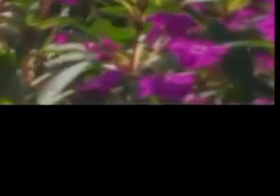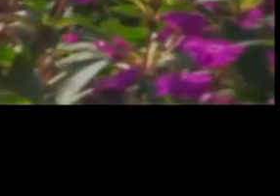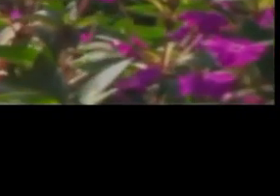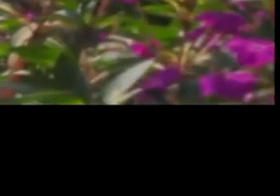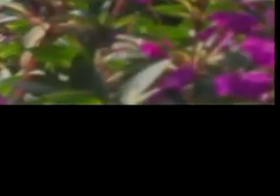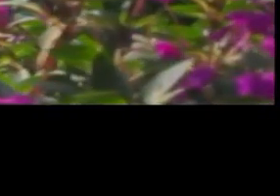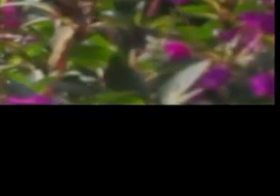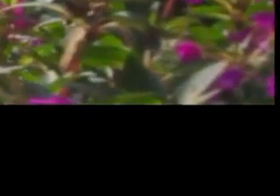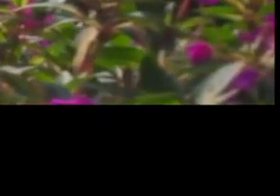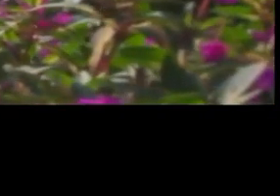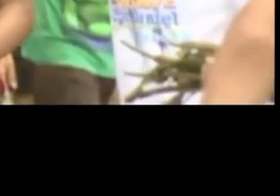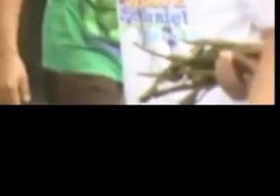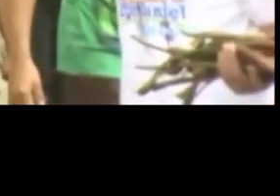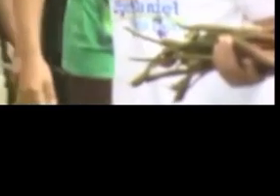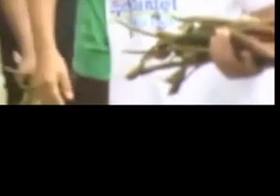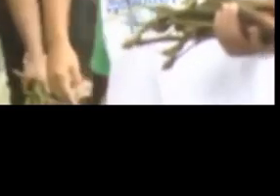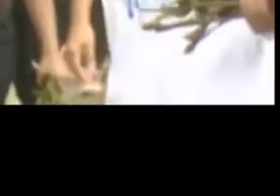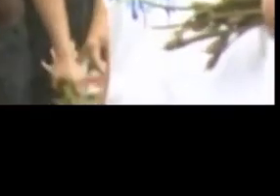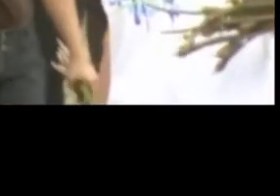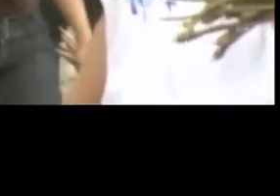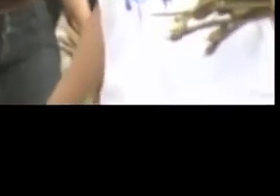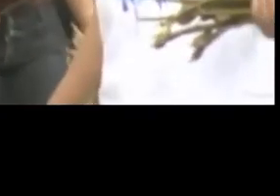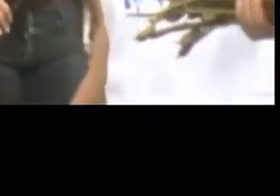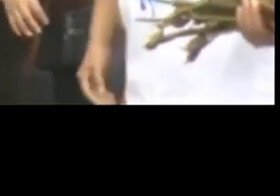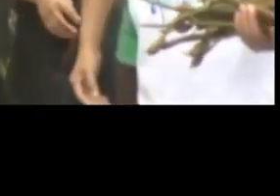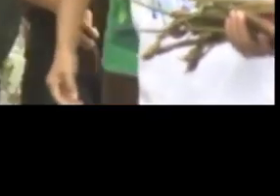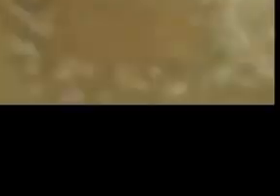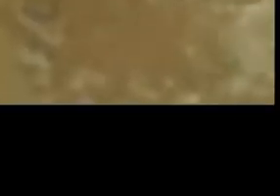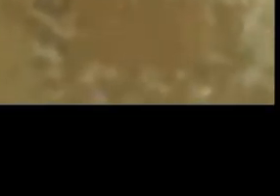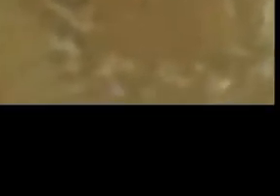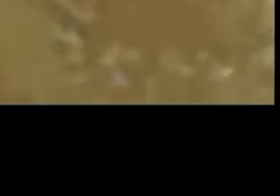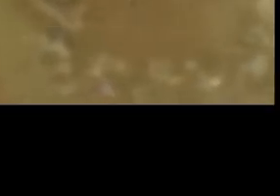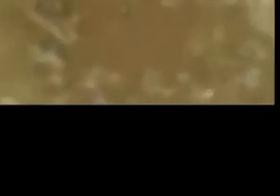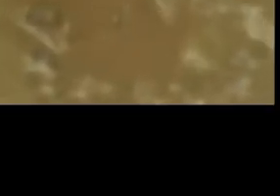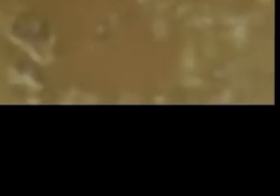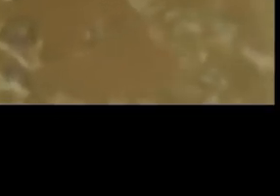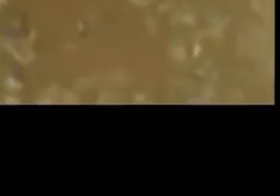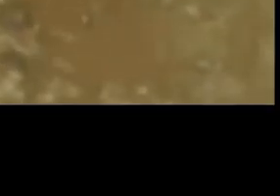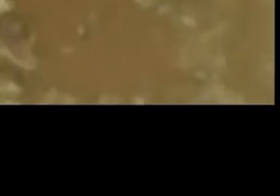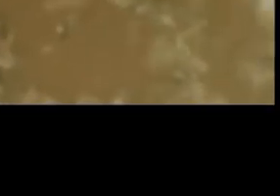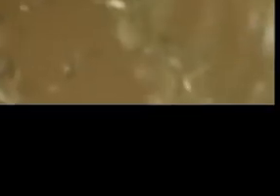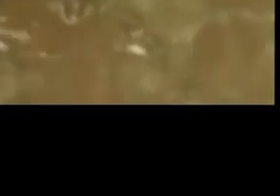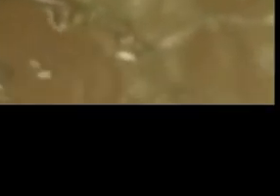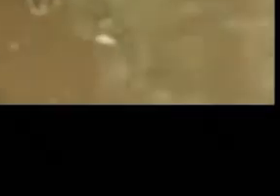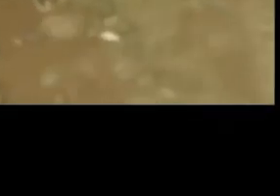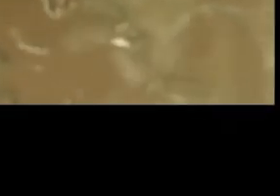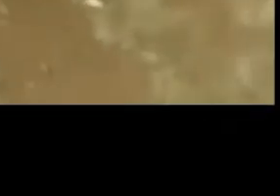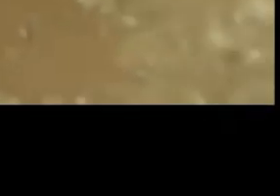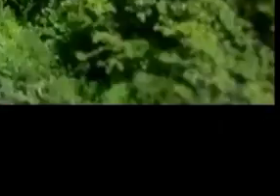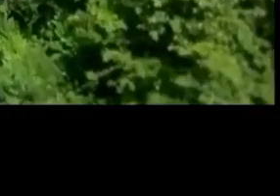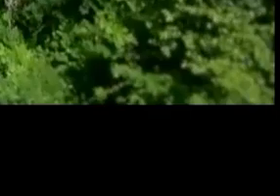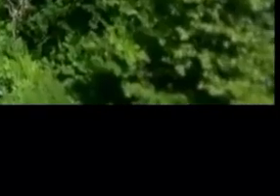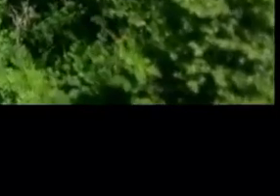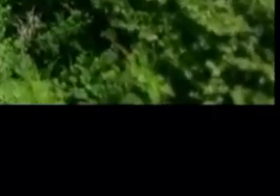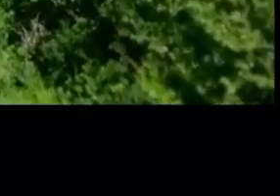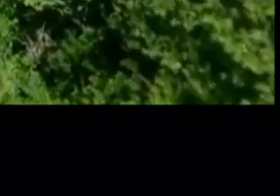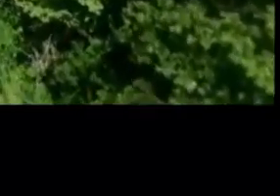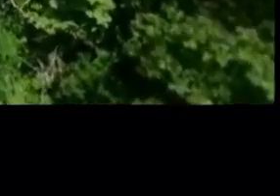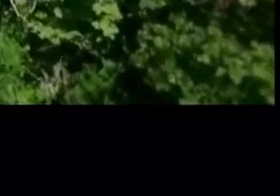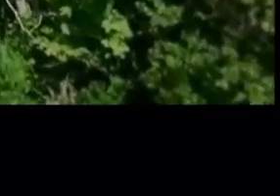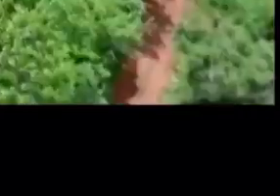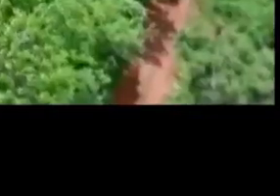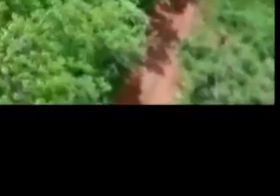cuidemos nuestro medio ambiente sembremos árboles los árboles además de producir oxígeno y embellecer nuestro entorno